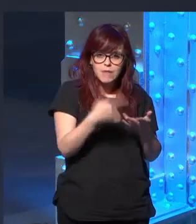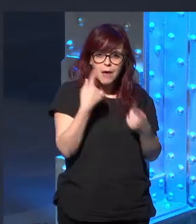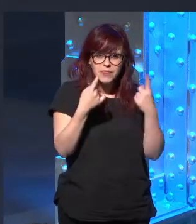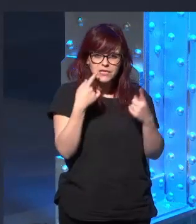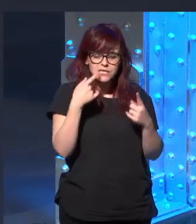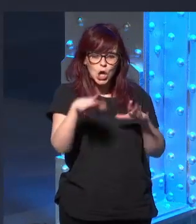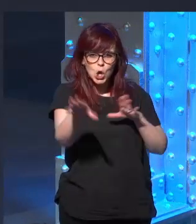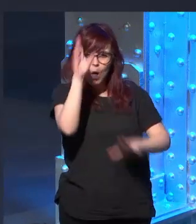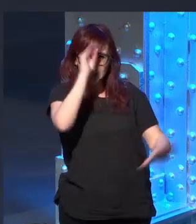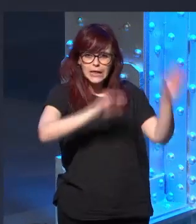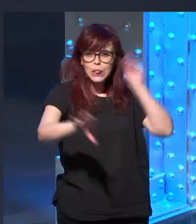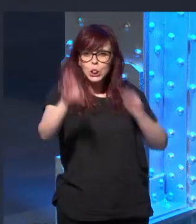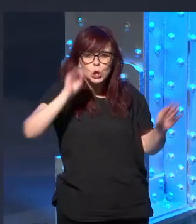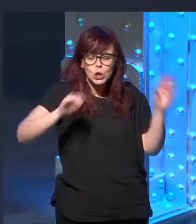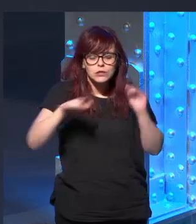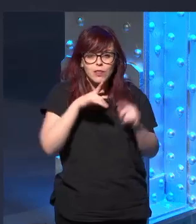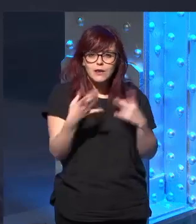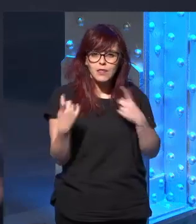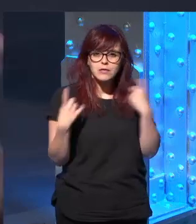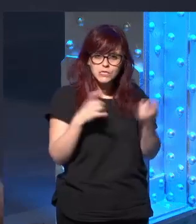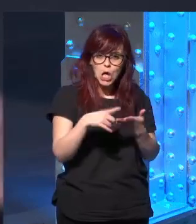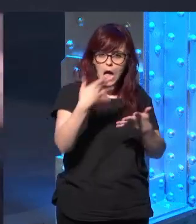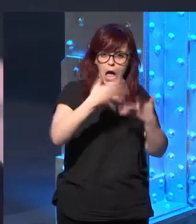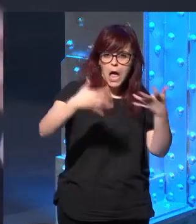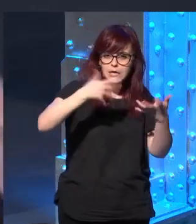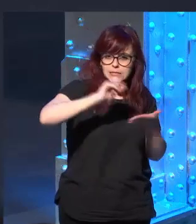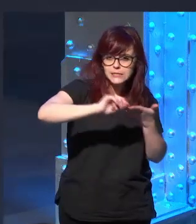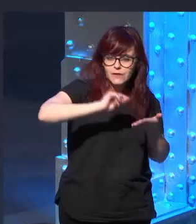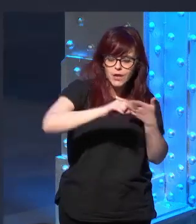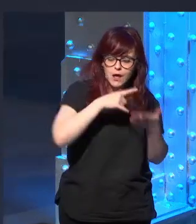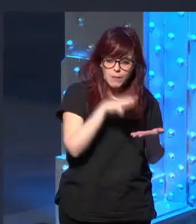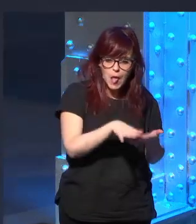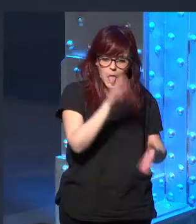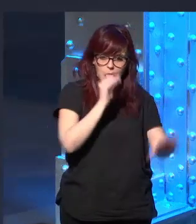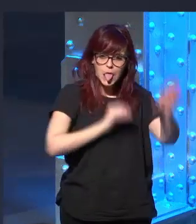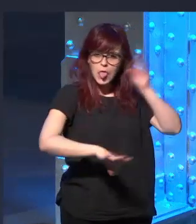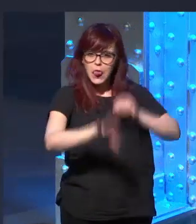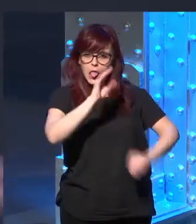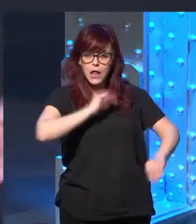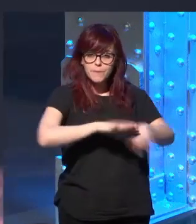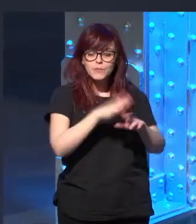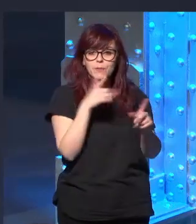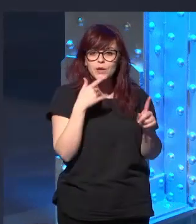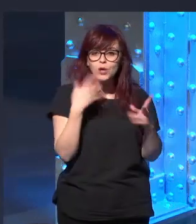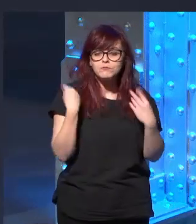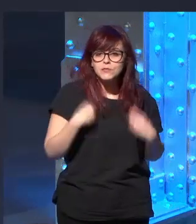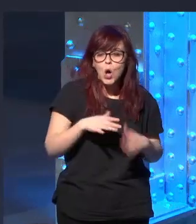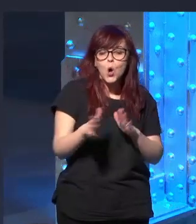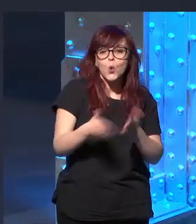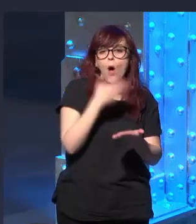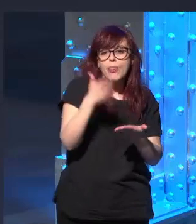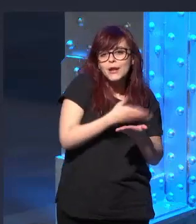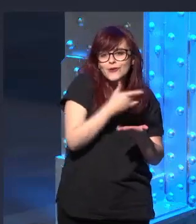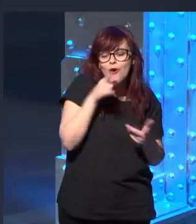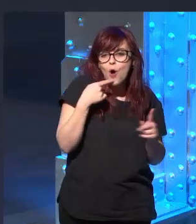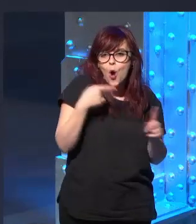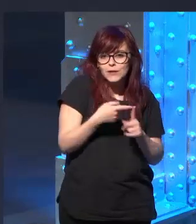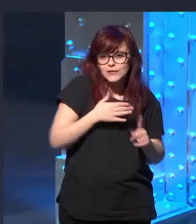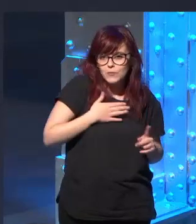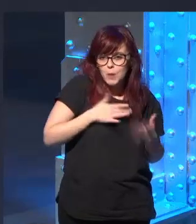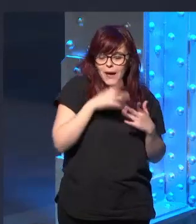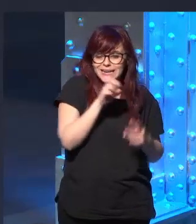es un poco tonta para entenderlas. Y todo eso para mí es cuentas. Entonces esas cuentas están ahí para